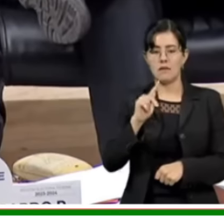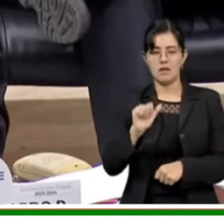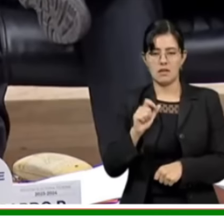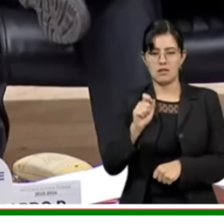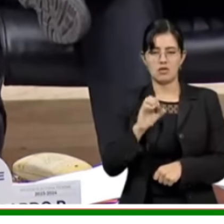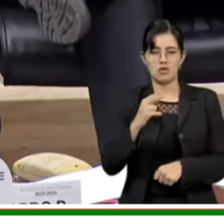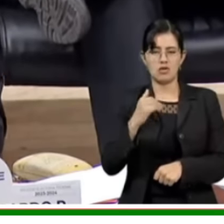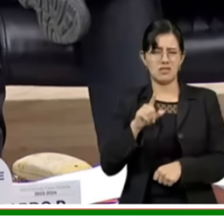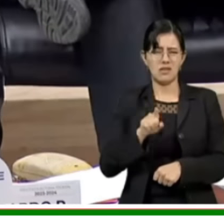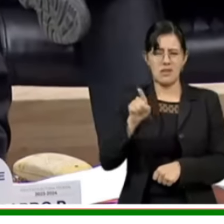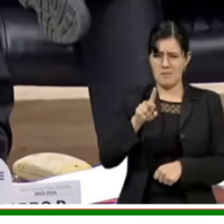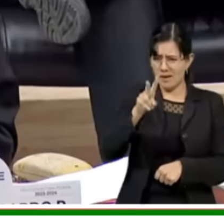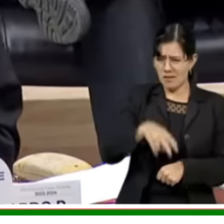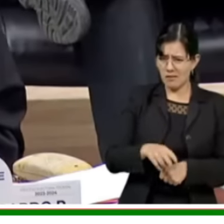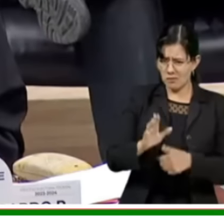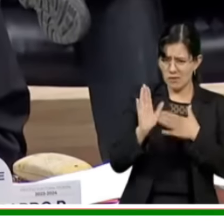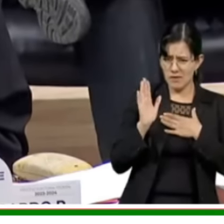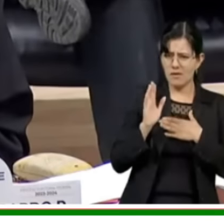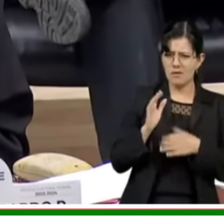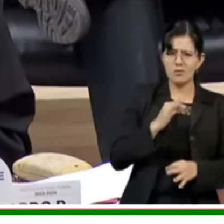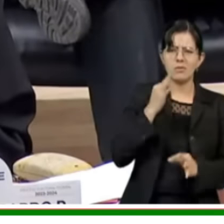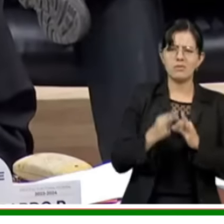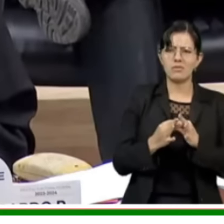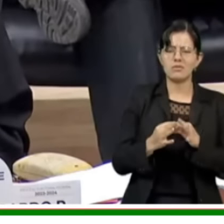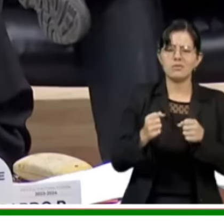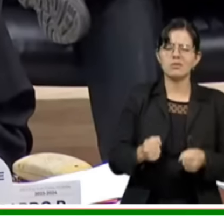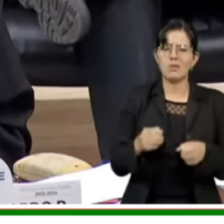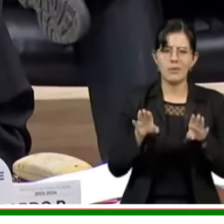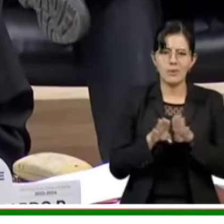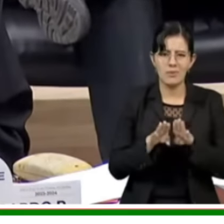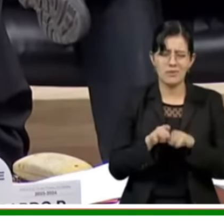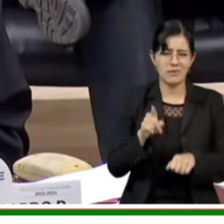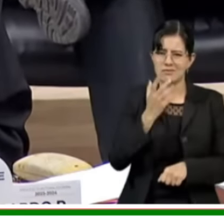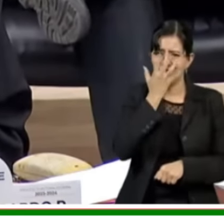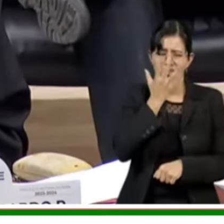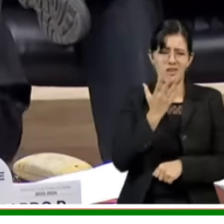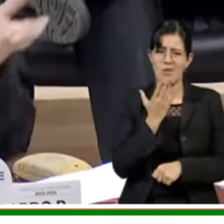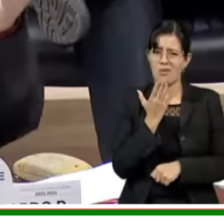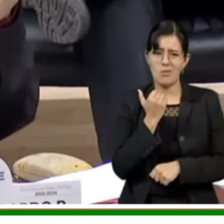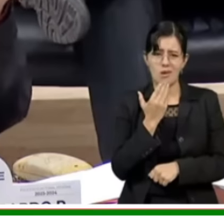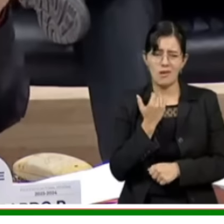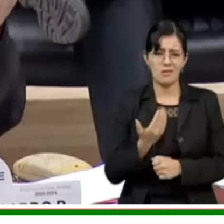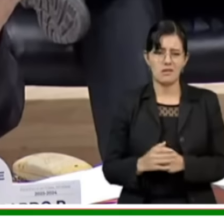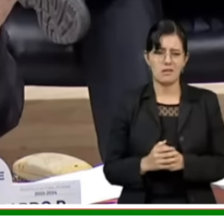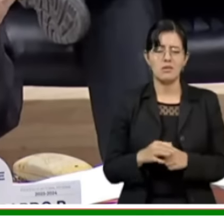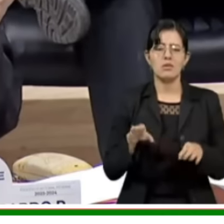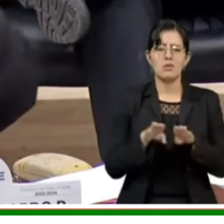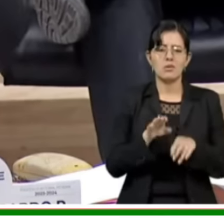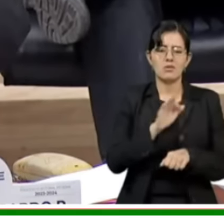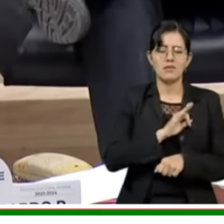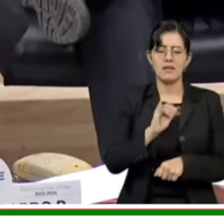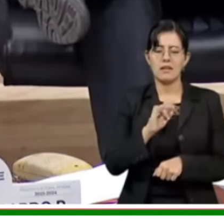palabra ni principios ni moral ni seriedad ni consistencia cómo podría el INE